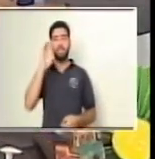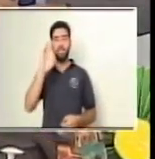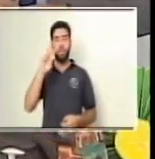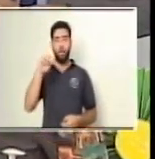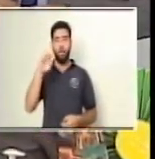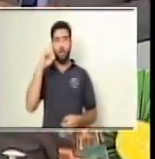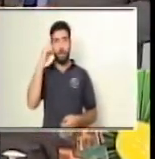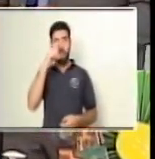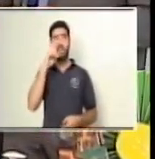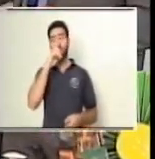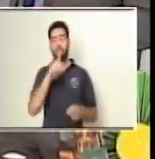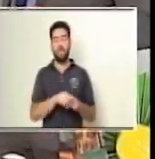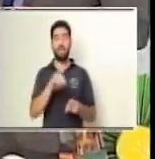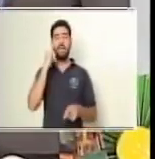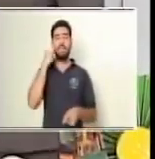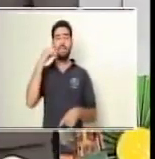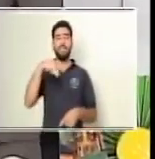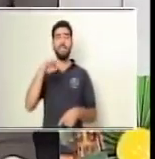inecuaciones.